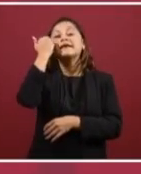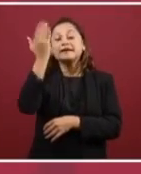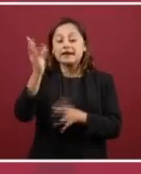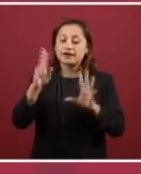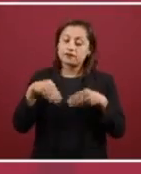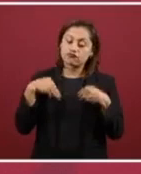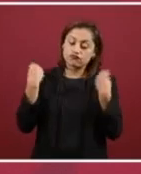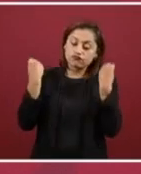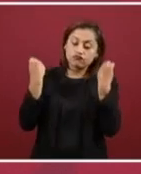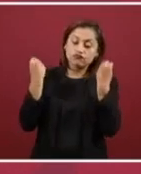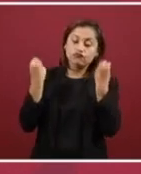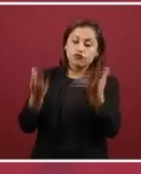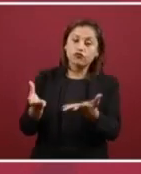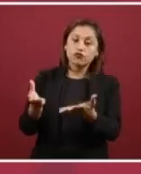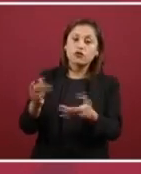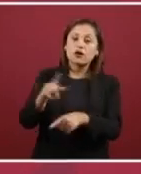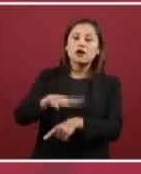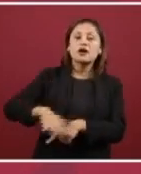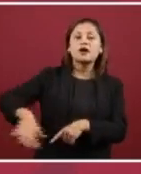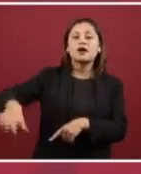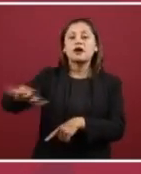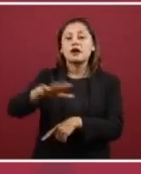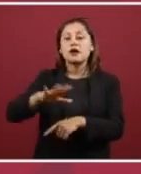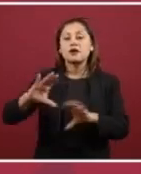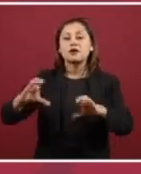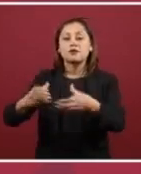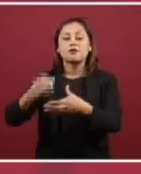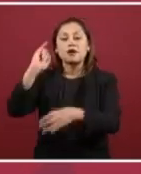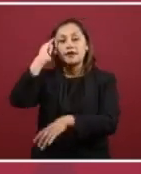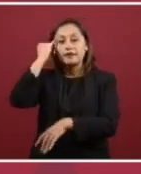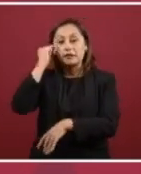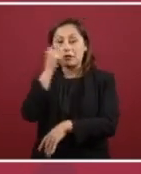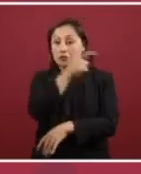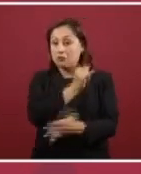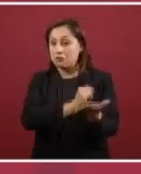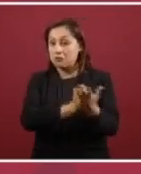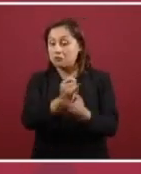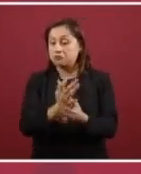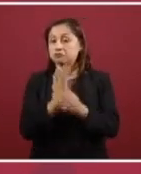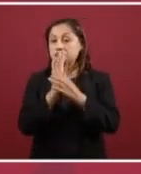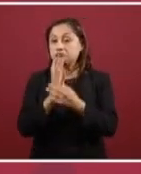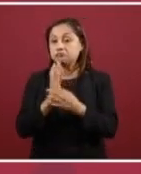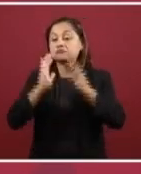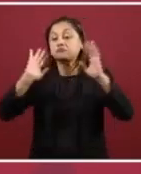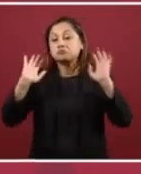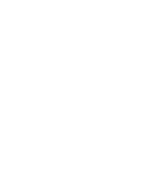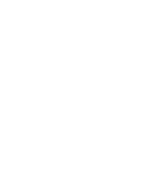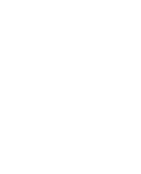indígenas de México. Yo lo veo bien, lo celebro.